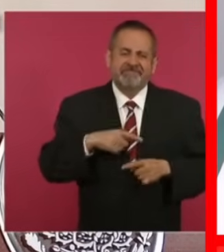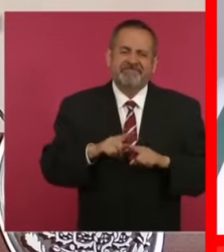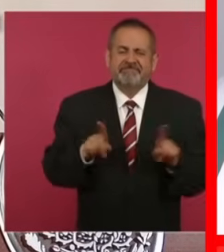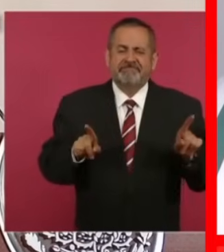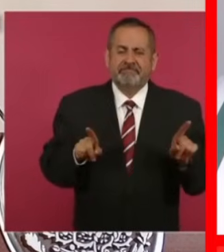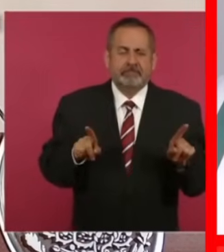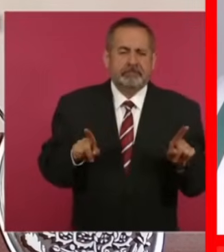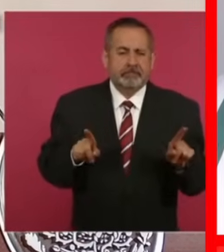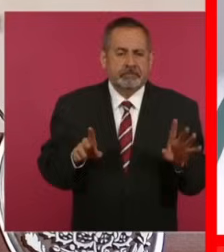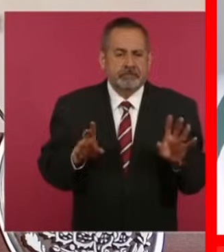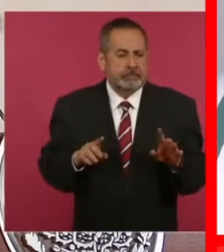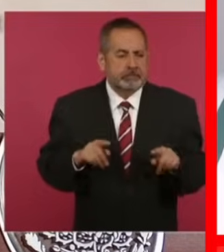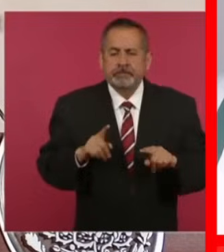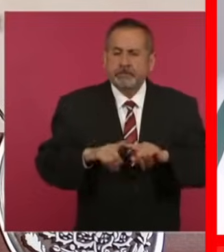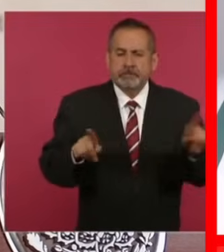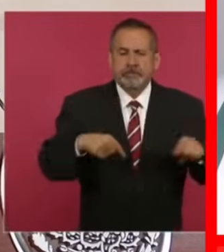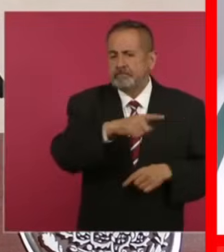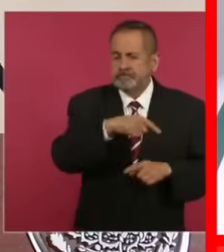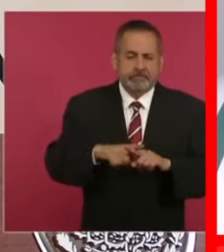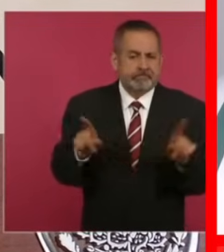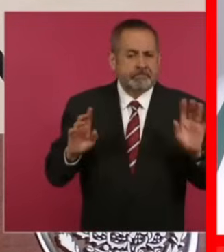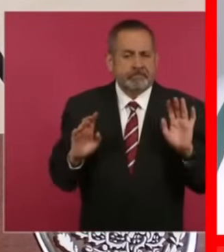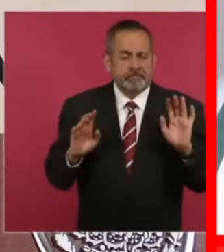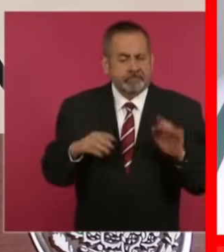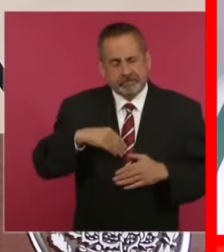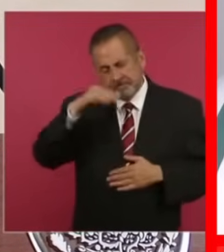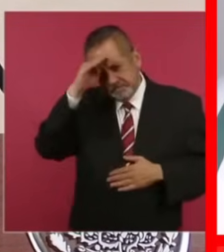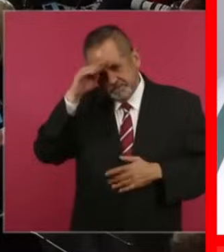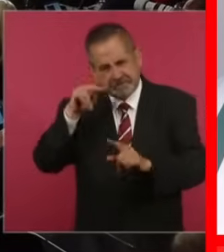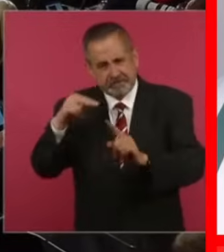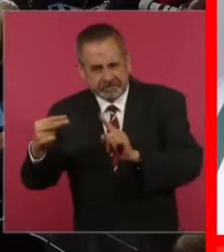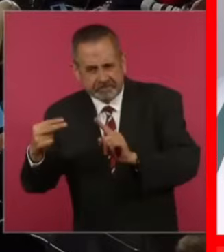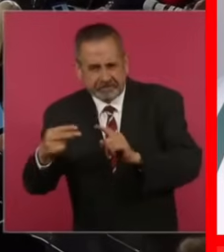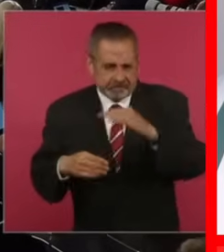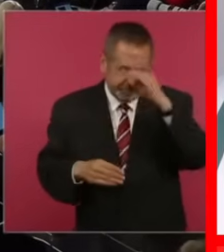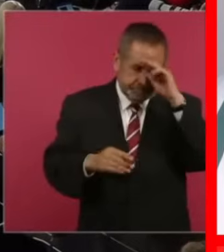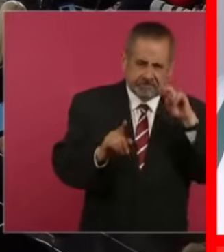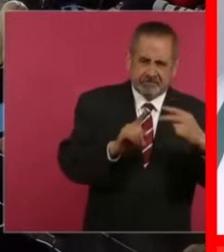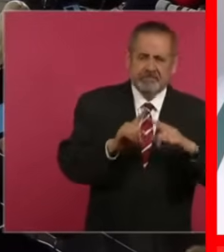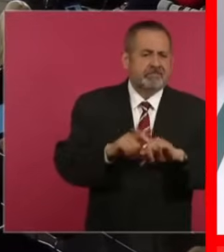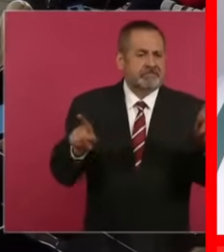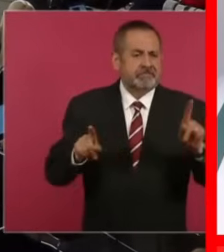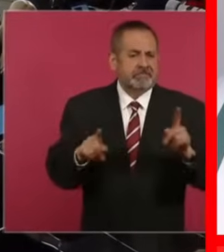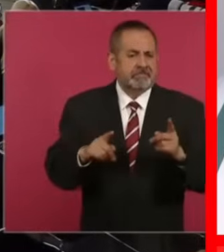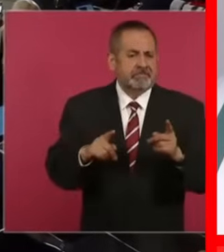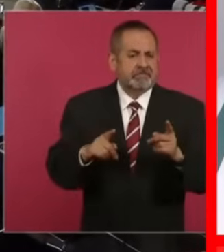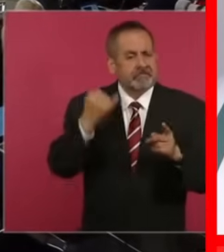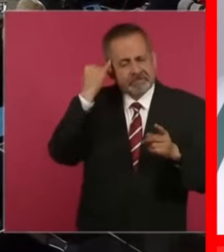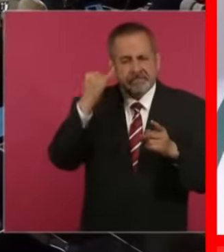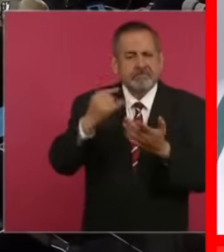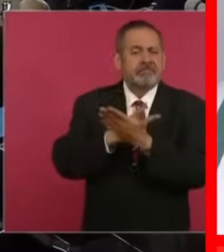distintos tenemos posturas diferentes son proyectos de